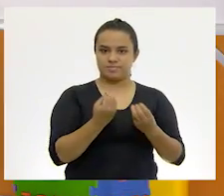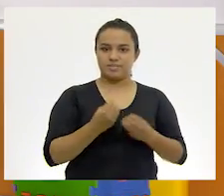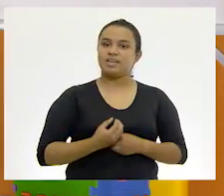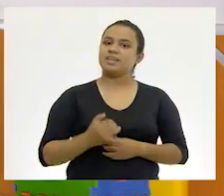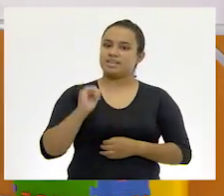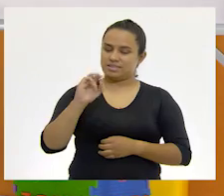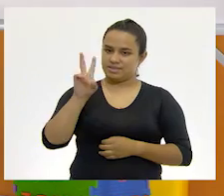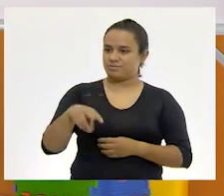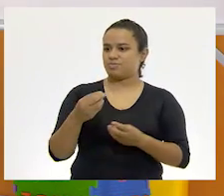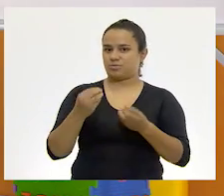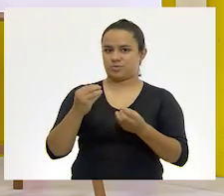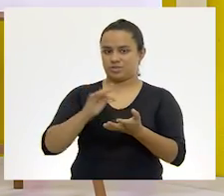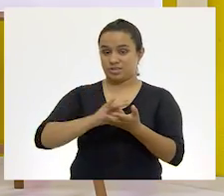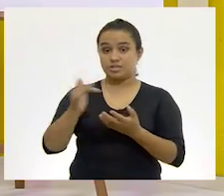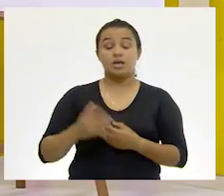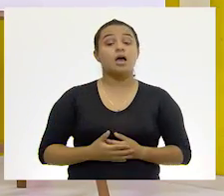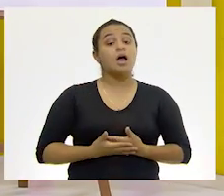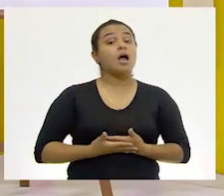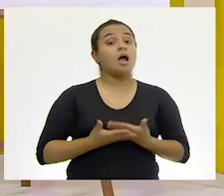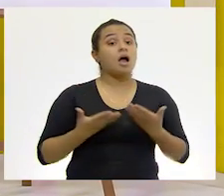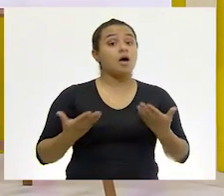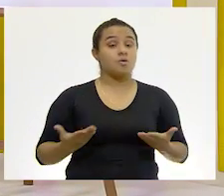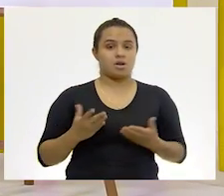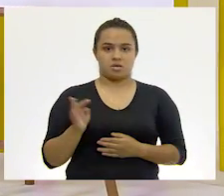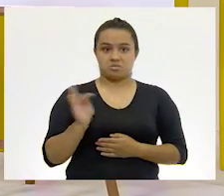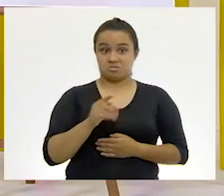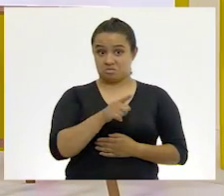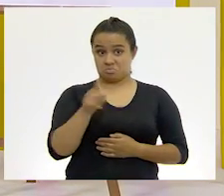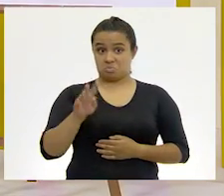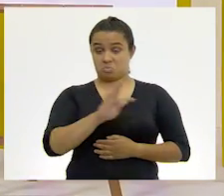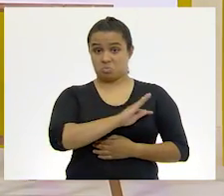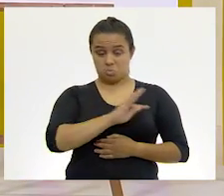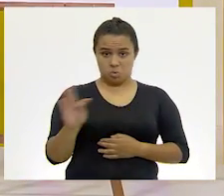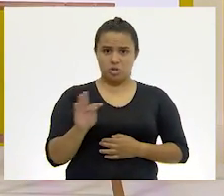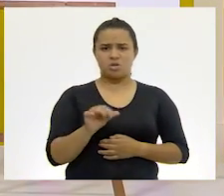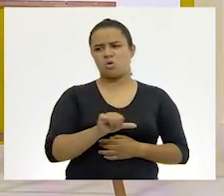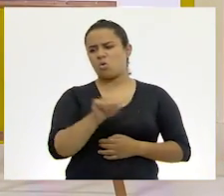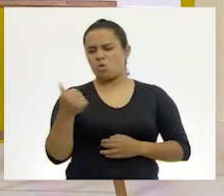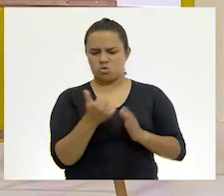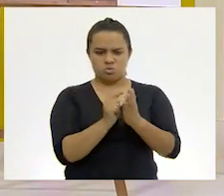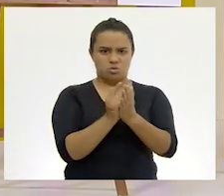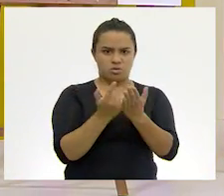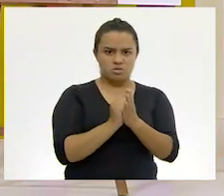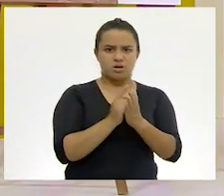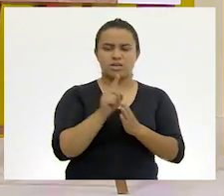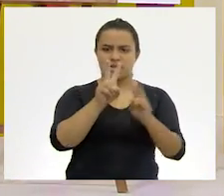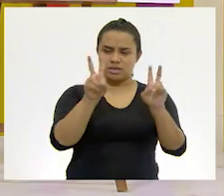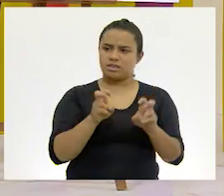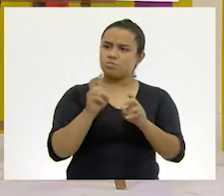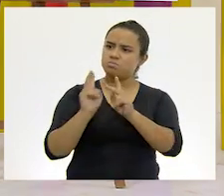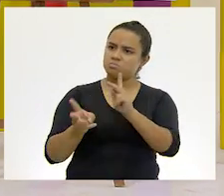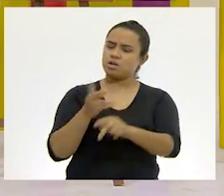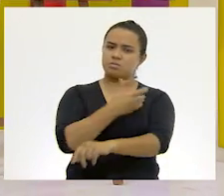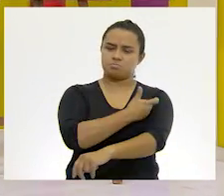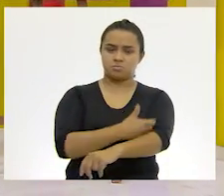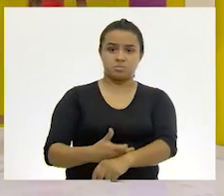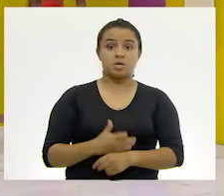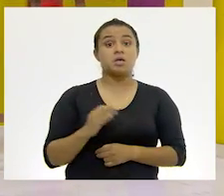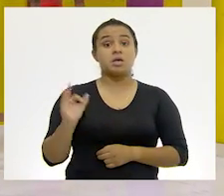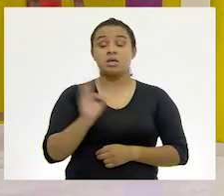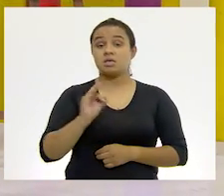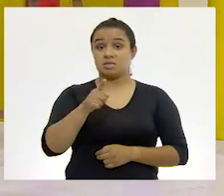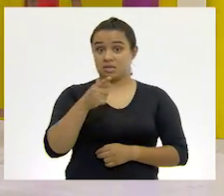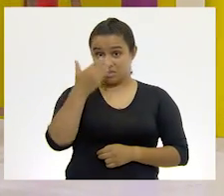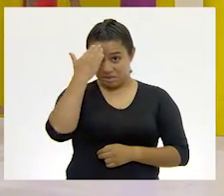es. Muchas, muchas gracias. Perfecto. Ahora, si te es posible, consulta otros libros y comenta el tema de hoy con tu familia. Si tienes